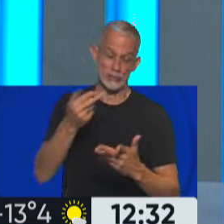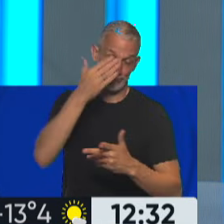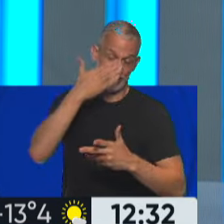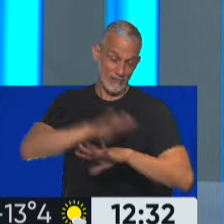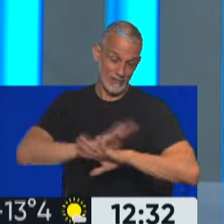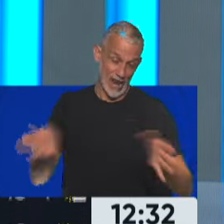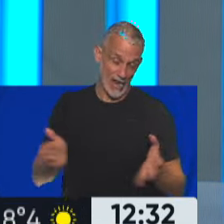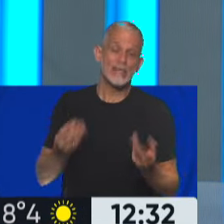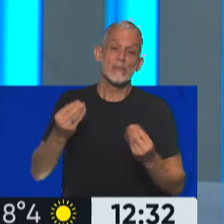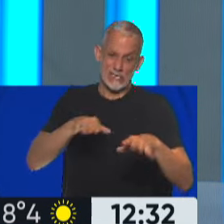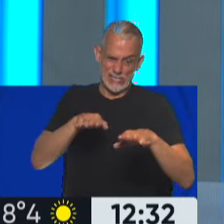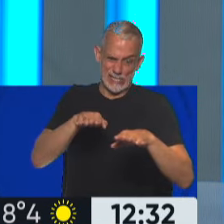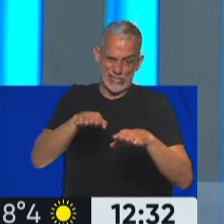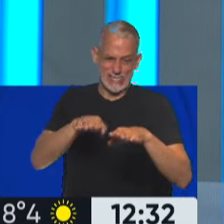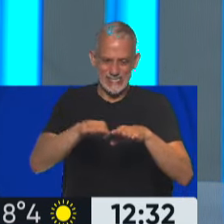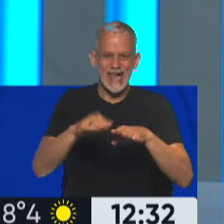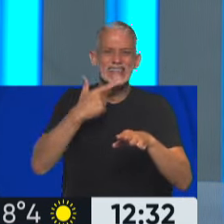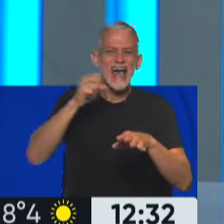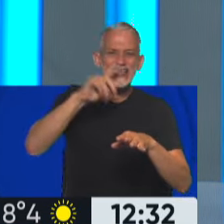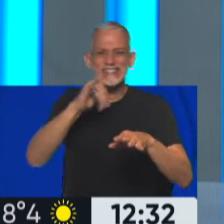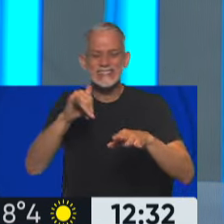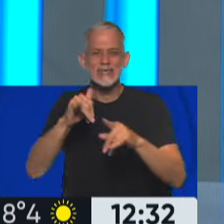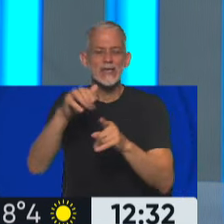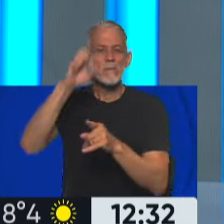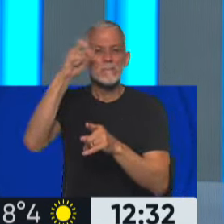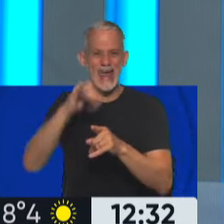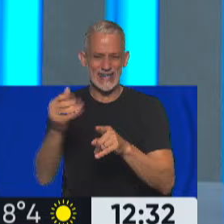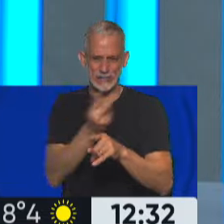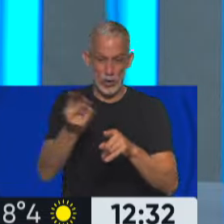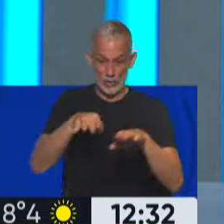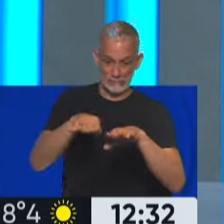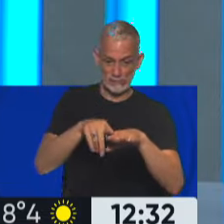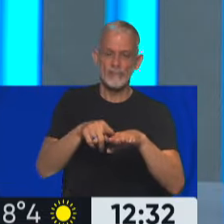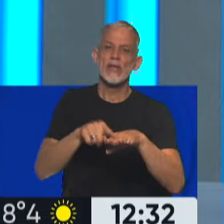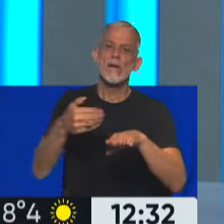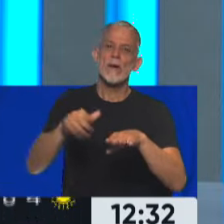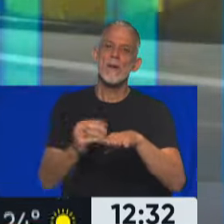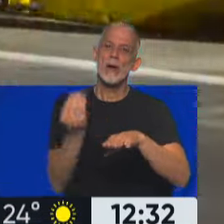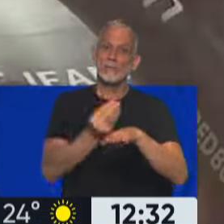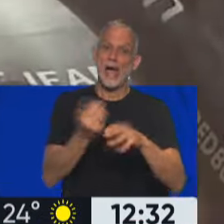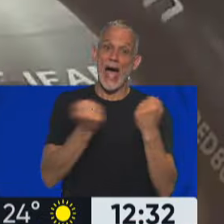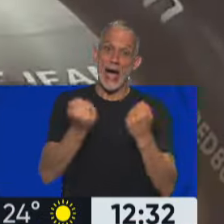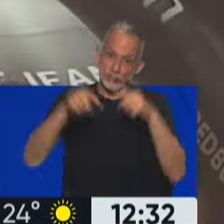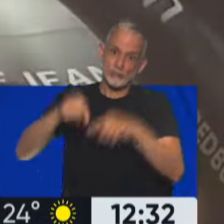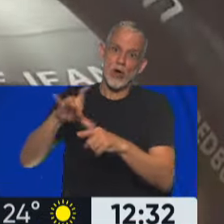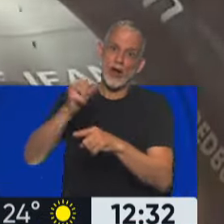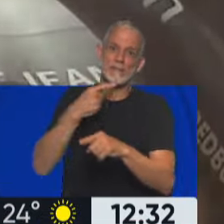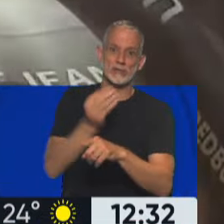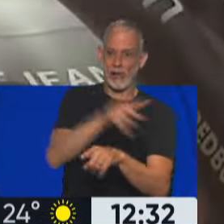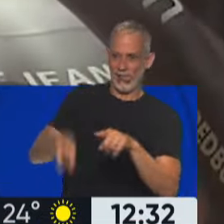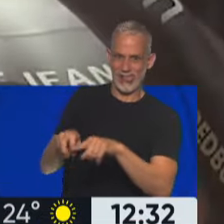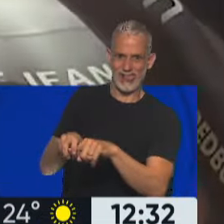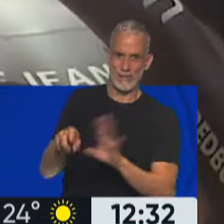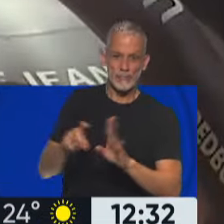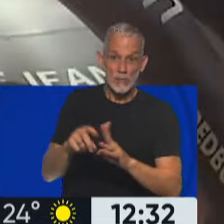se dio entre sain y Checo Pérez sa dicho de paso que va a ocupar el auto que está usando en este momento exactamente pero todos